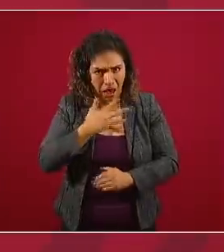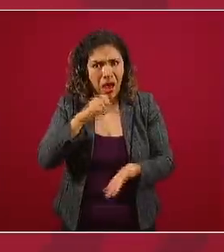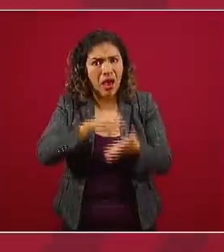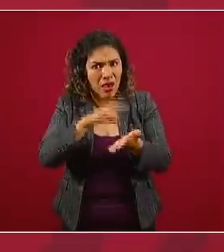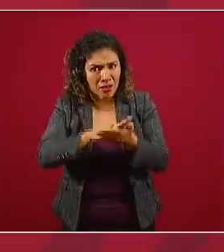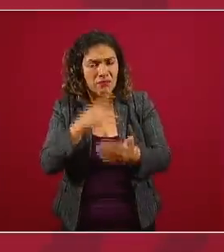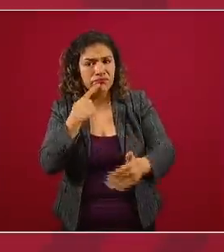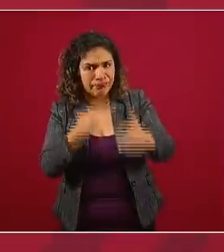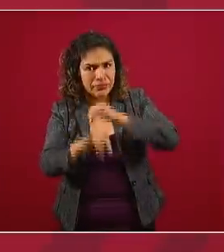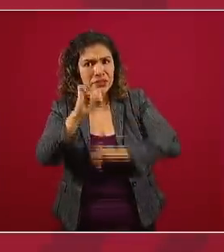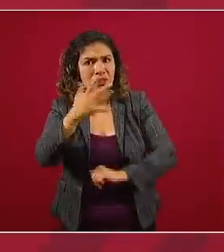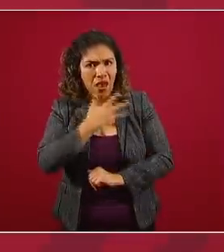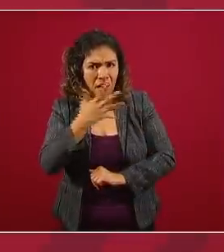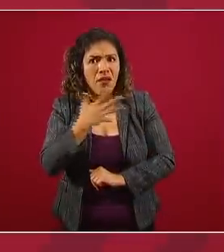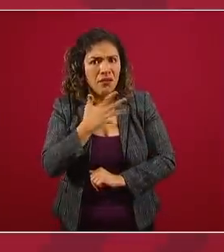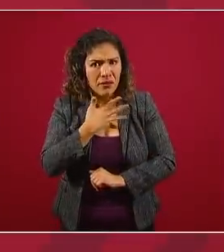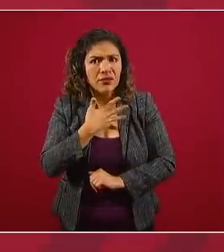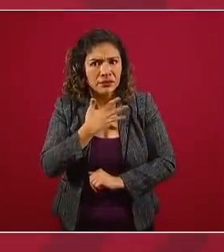denuncias